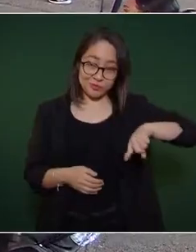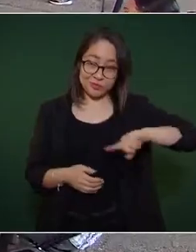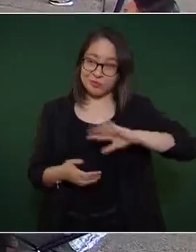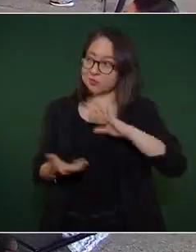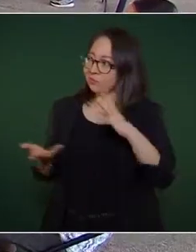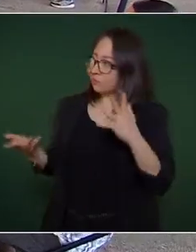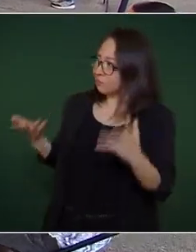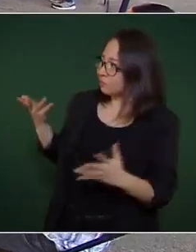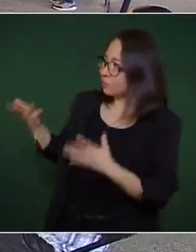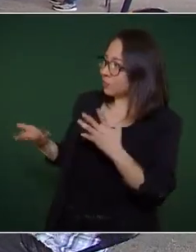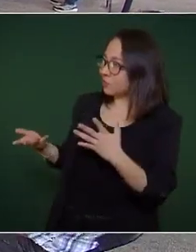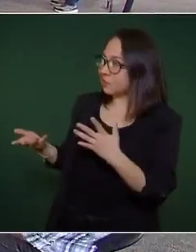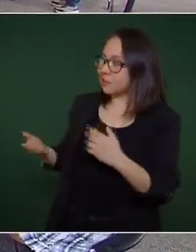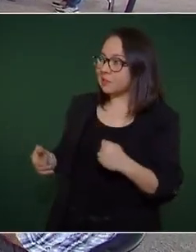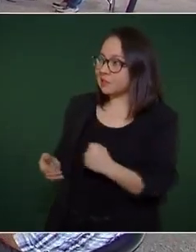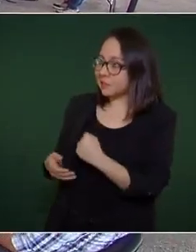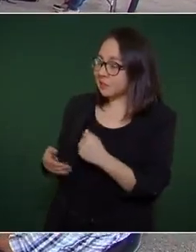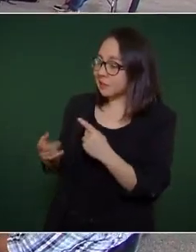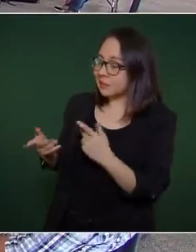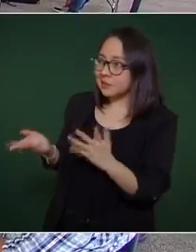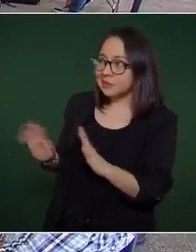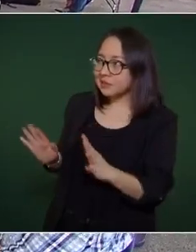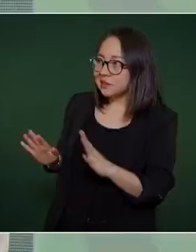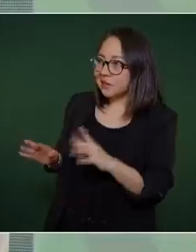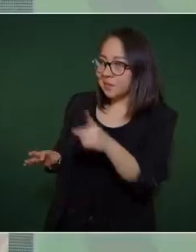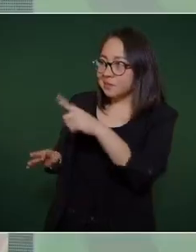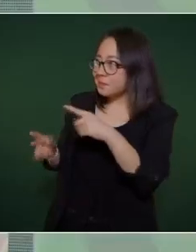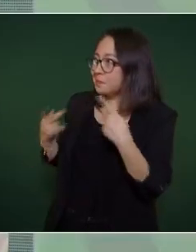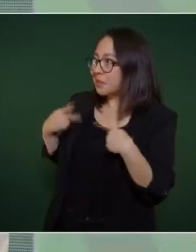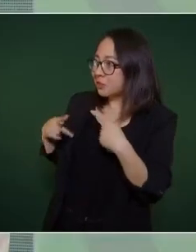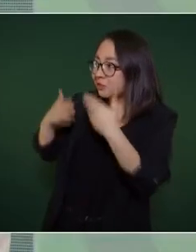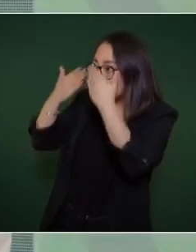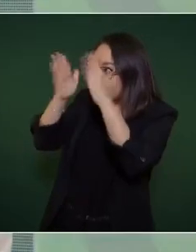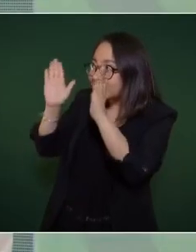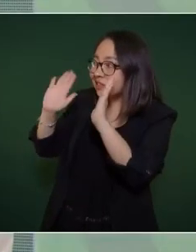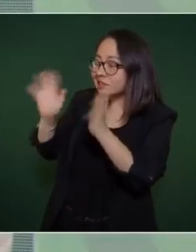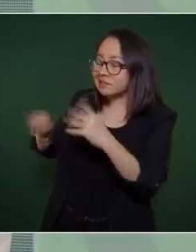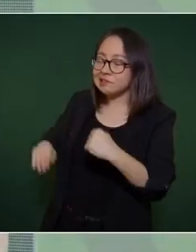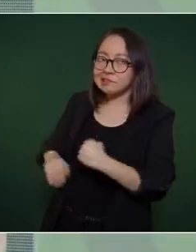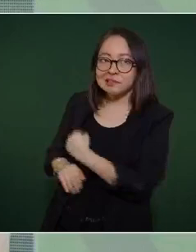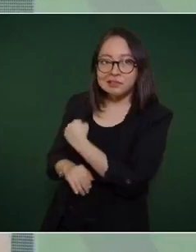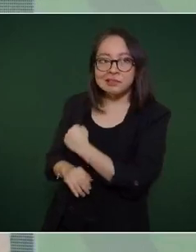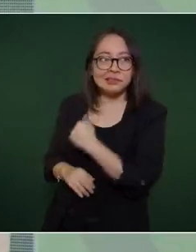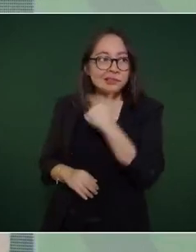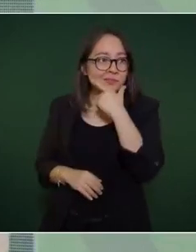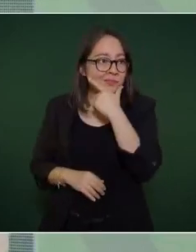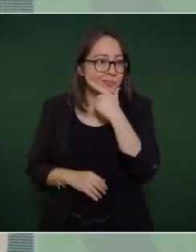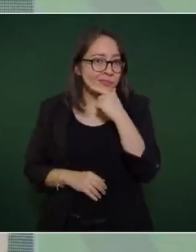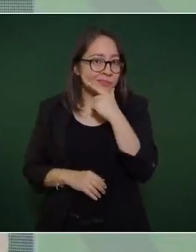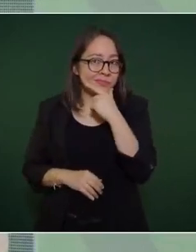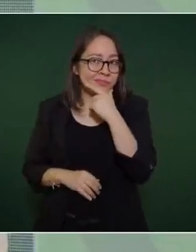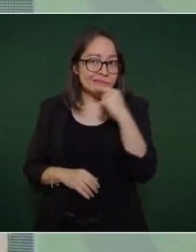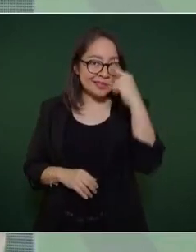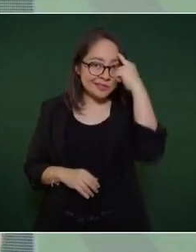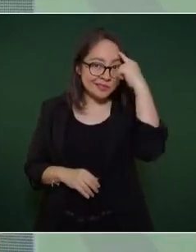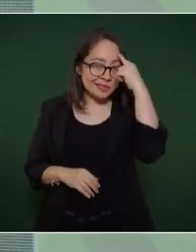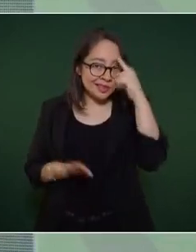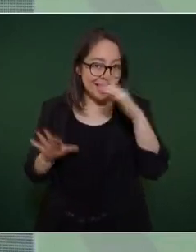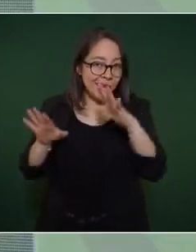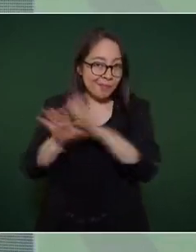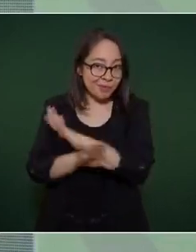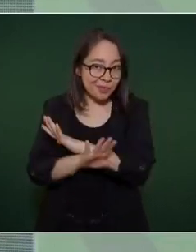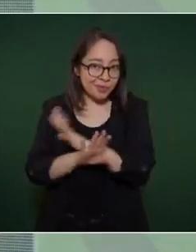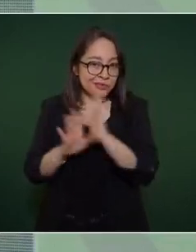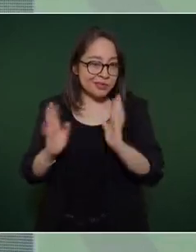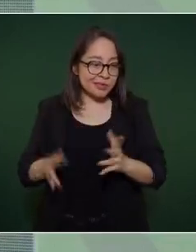esté consciente de lo que está sucediendo y que haya cambiado la mentalidad del pueblo